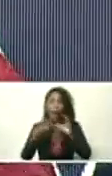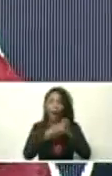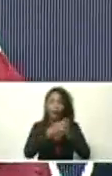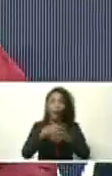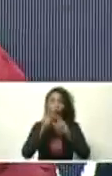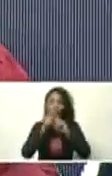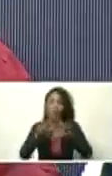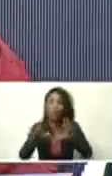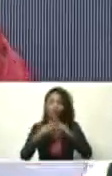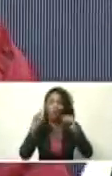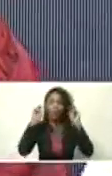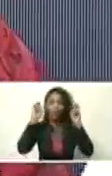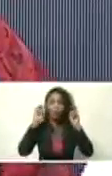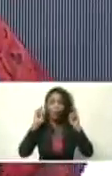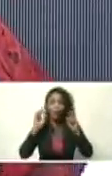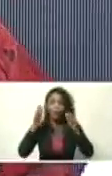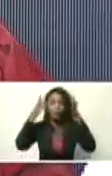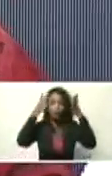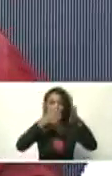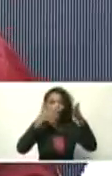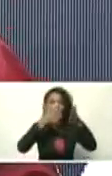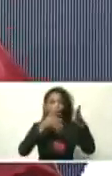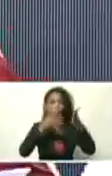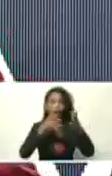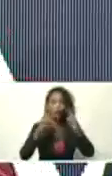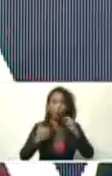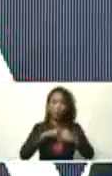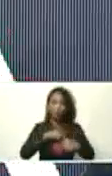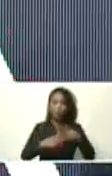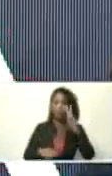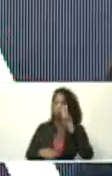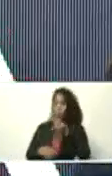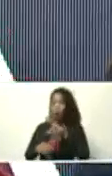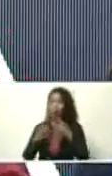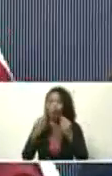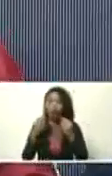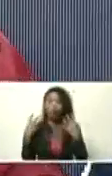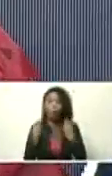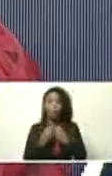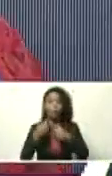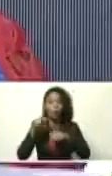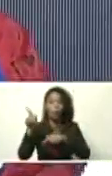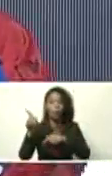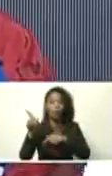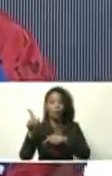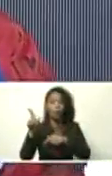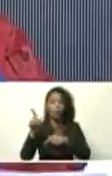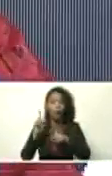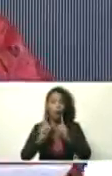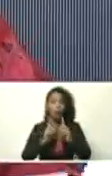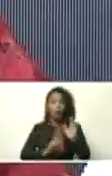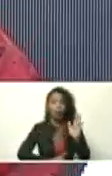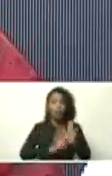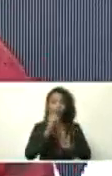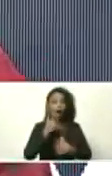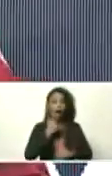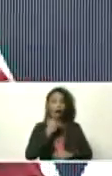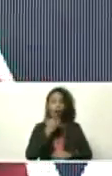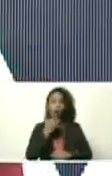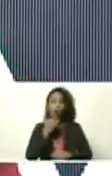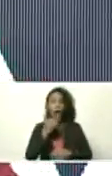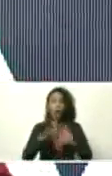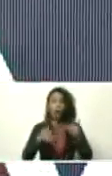para todo el tema de la asesoría. Y nos dimos cuenta que muchos de los compañeros que estaban desarrollando algún tipo de actividad